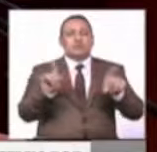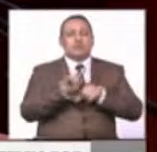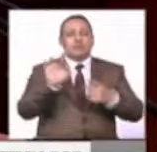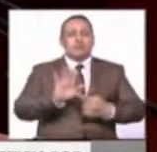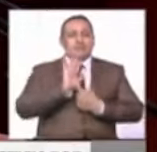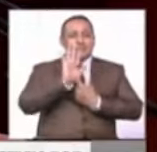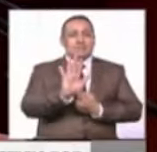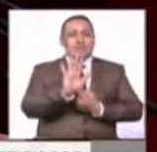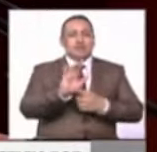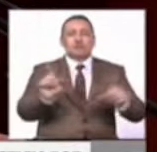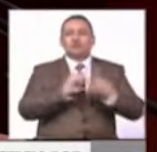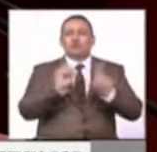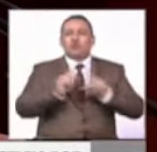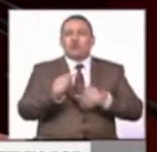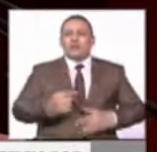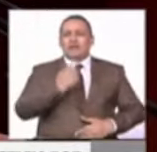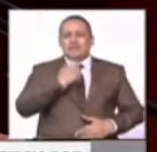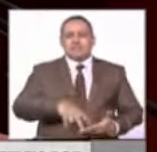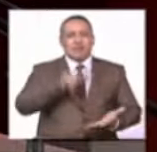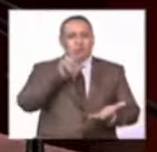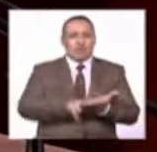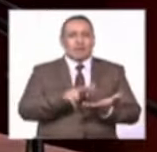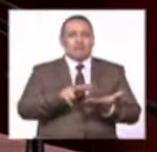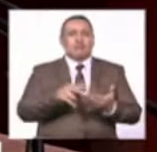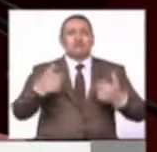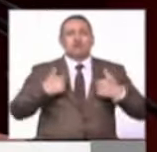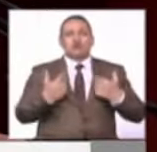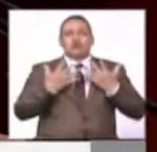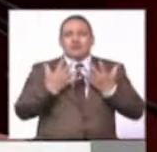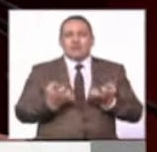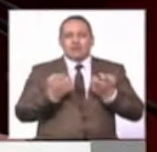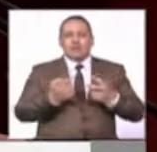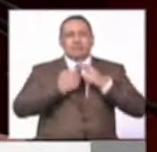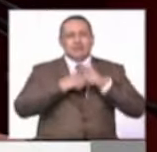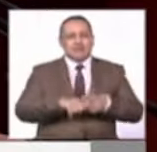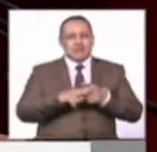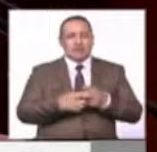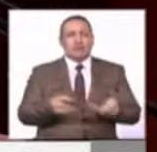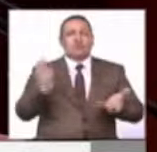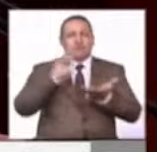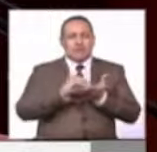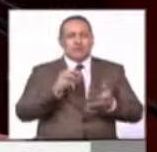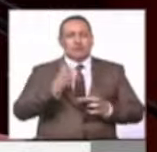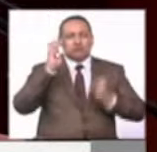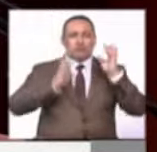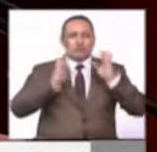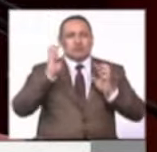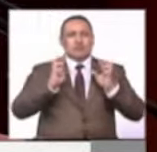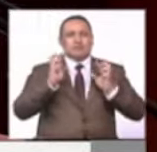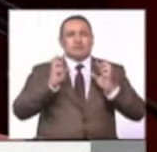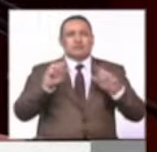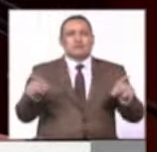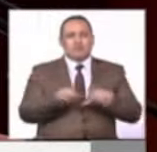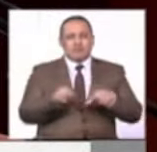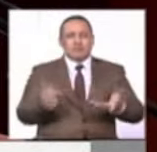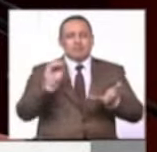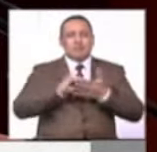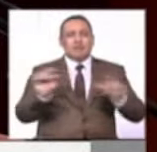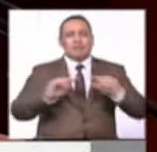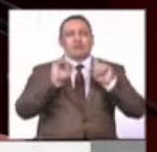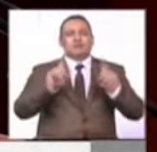presentada no sea aprobada y quisiéramos comenzar con la siguiente inquietud la siguiente